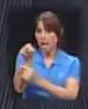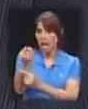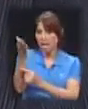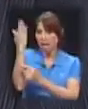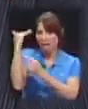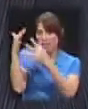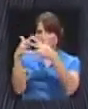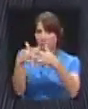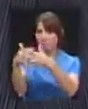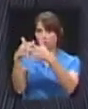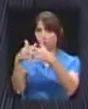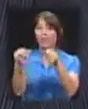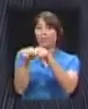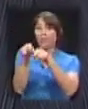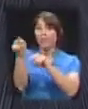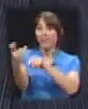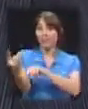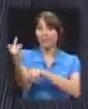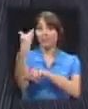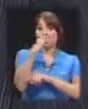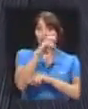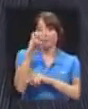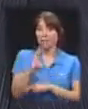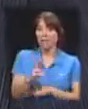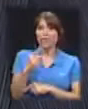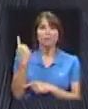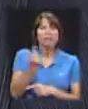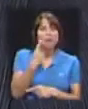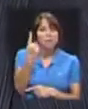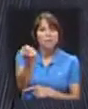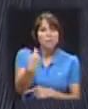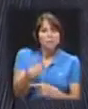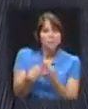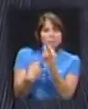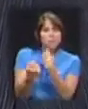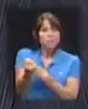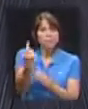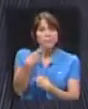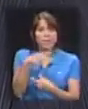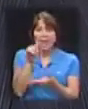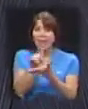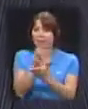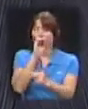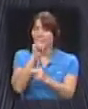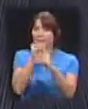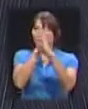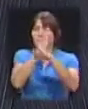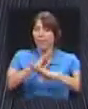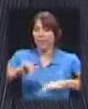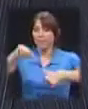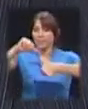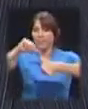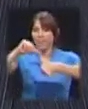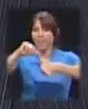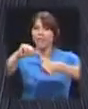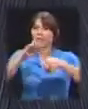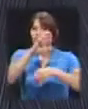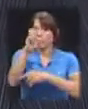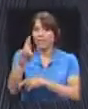José, siempre me preocupaba, me preguntó sobre esto. Y él hizo, tuvo una relación muy especial con